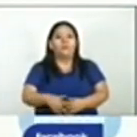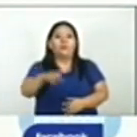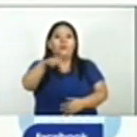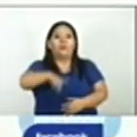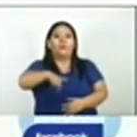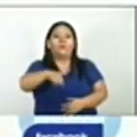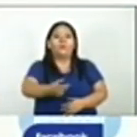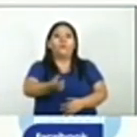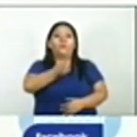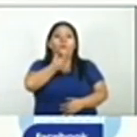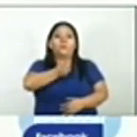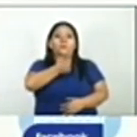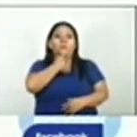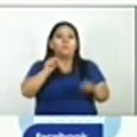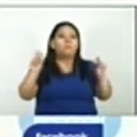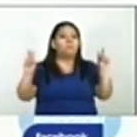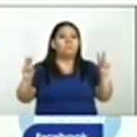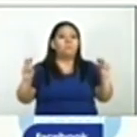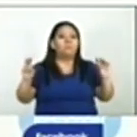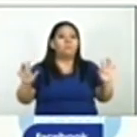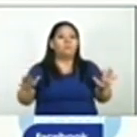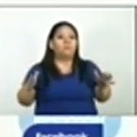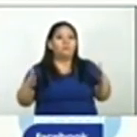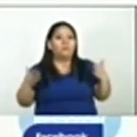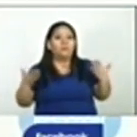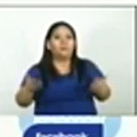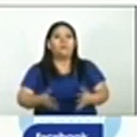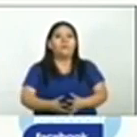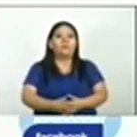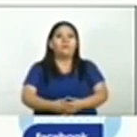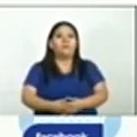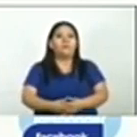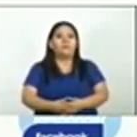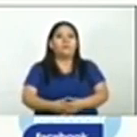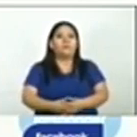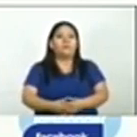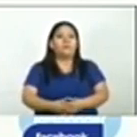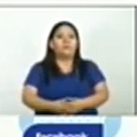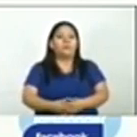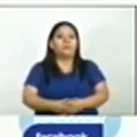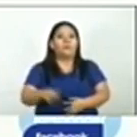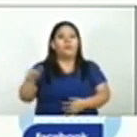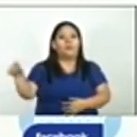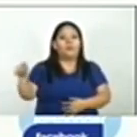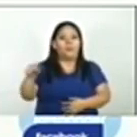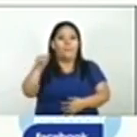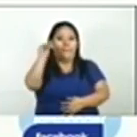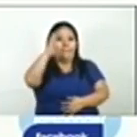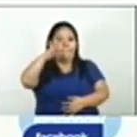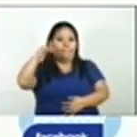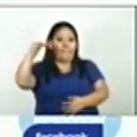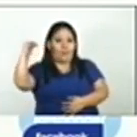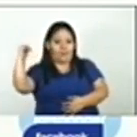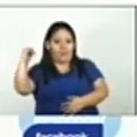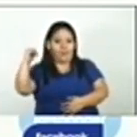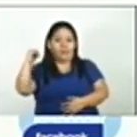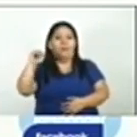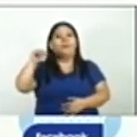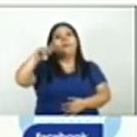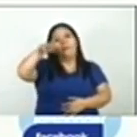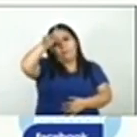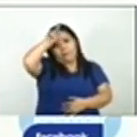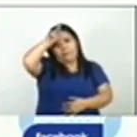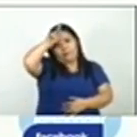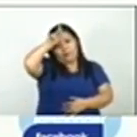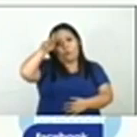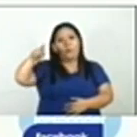Información que se genera en desarrollo a esta hora de la noche para comentarles que las autoridades de Lima, Perú, están